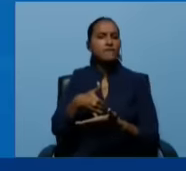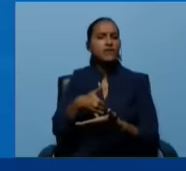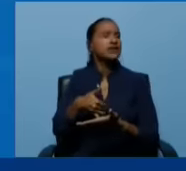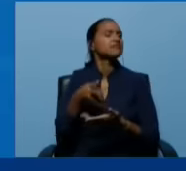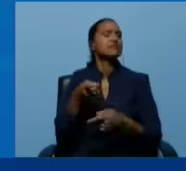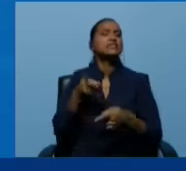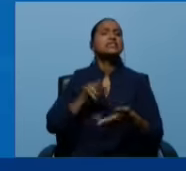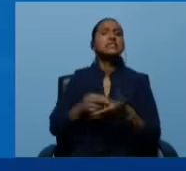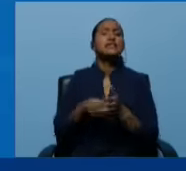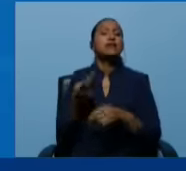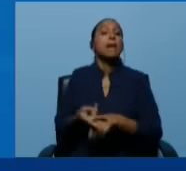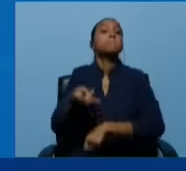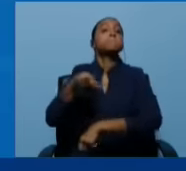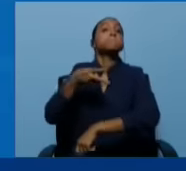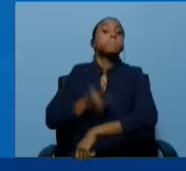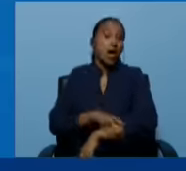aún.